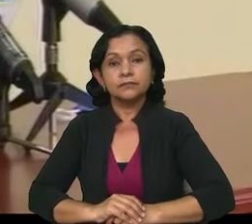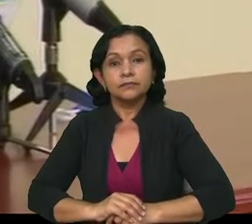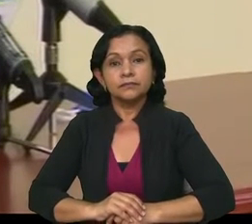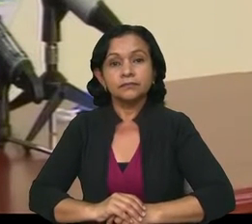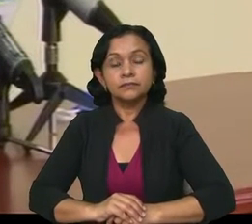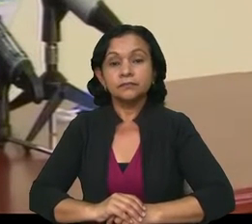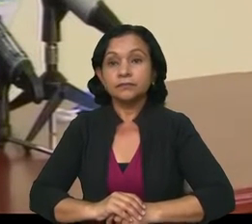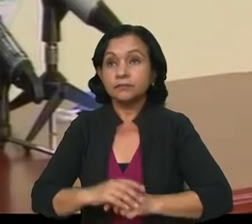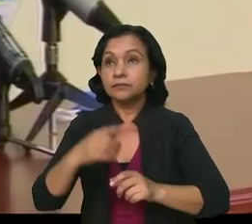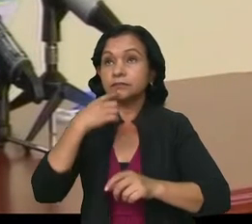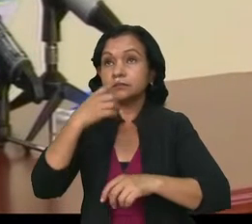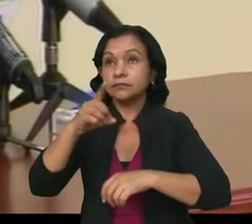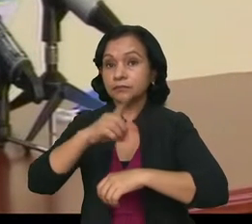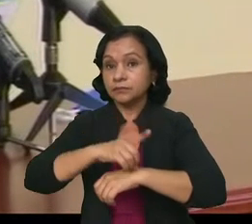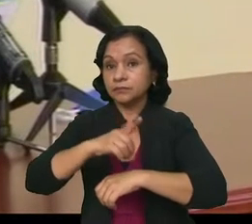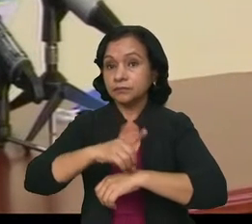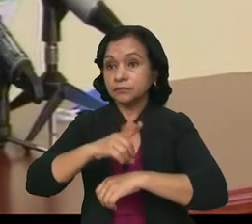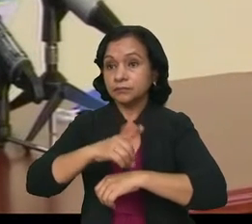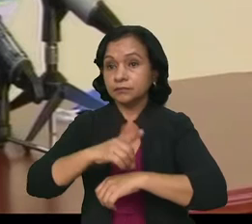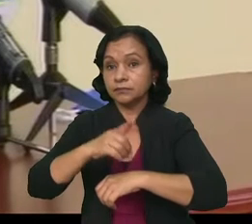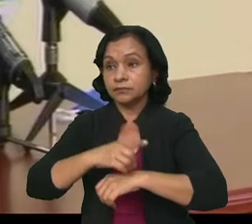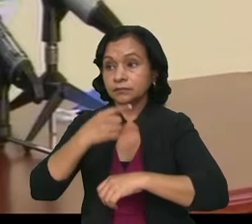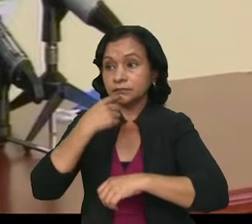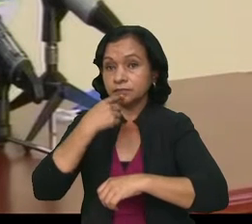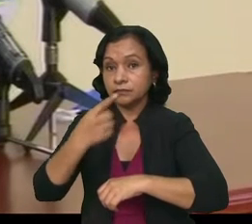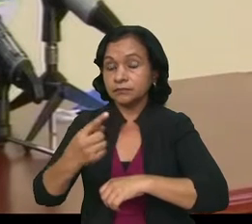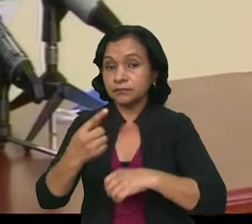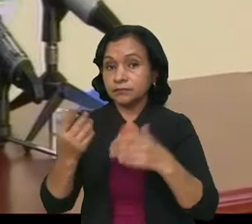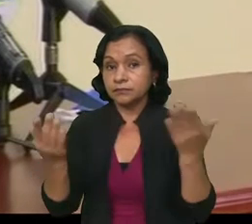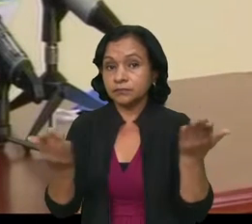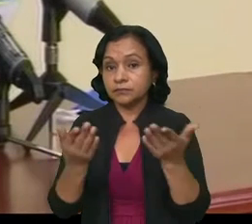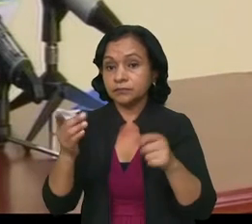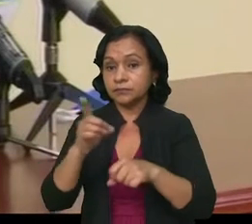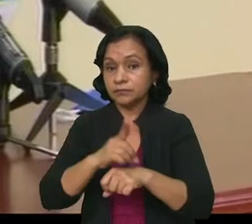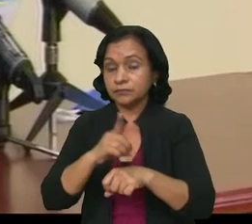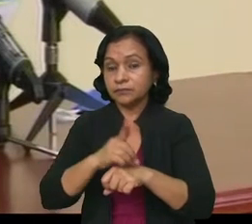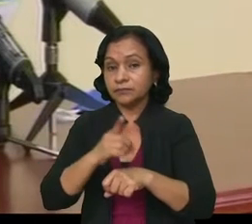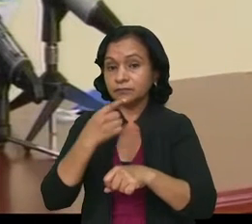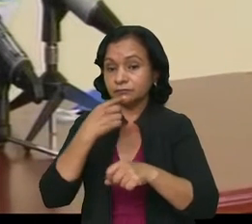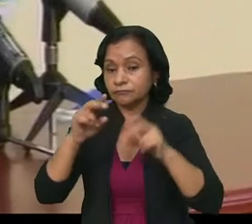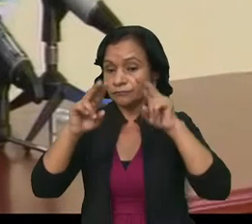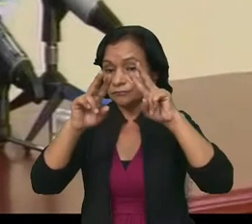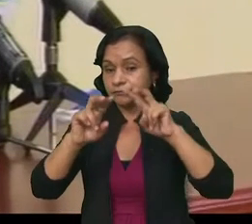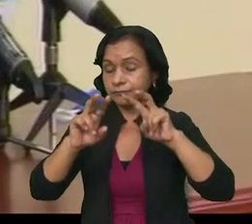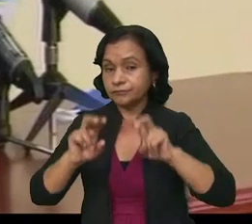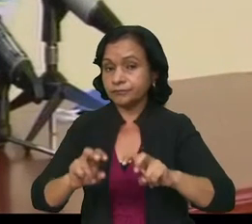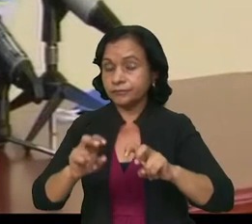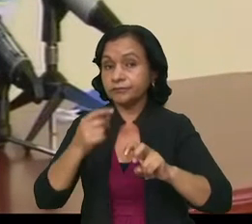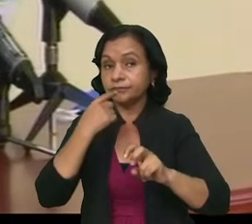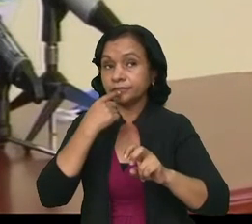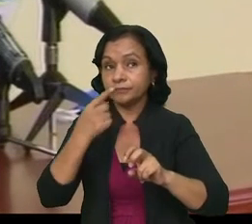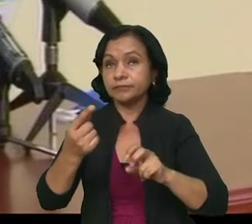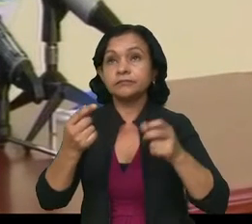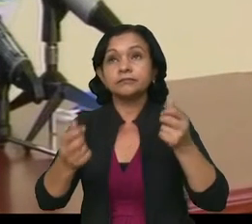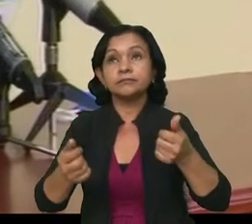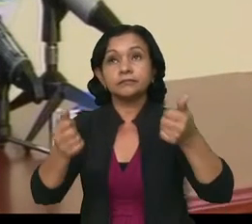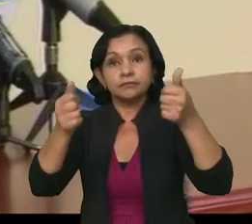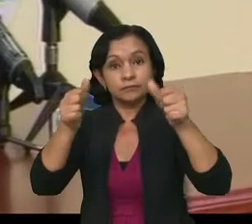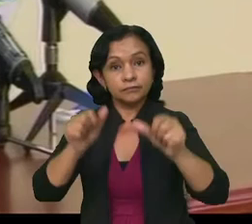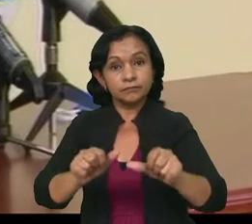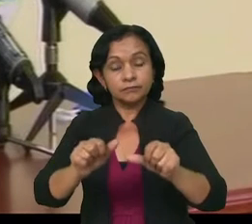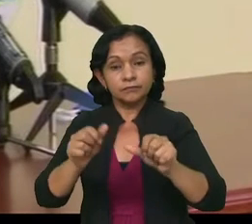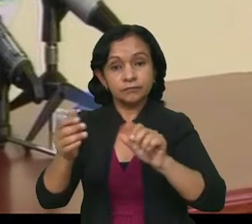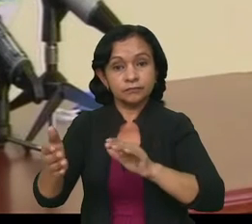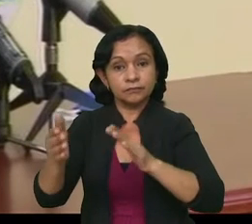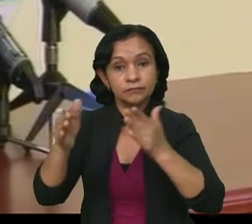el dictamen médico legal de el médico forense, en el que establece claramente que